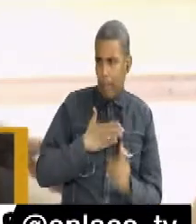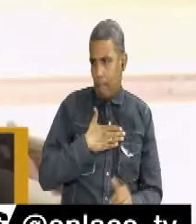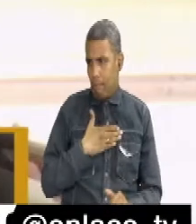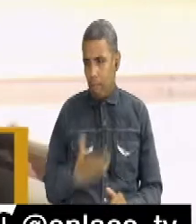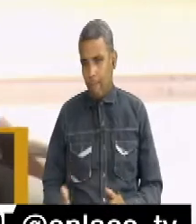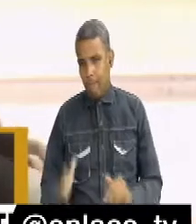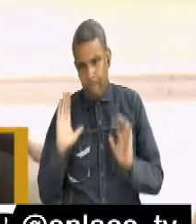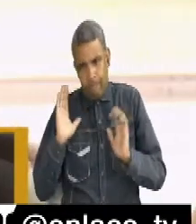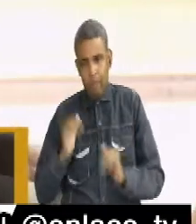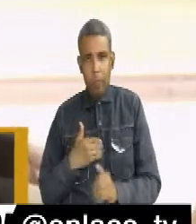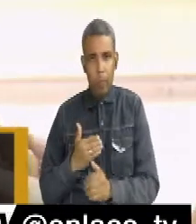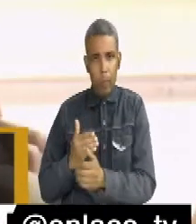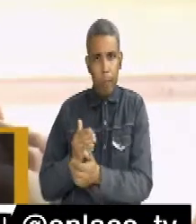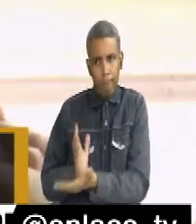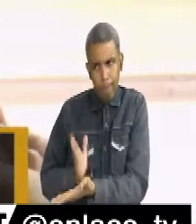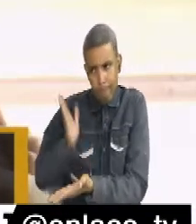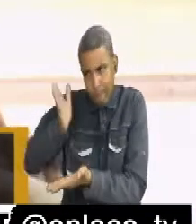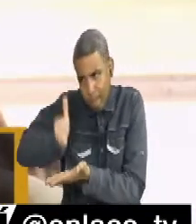esto es la denuncia